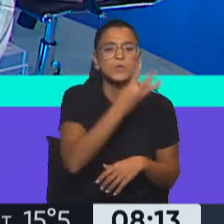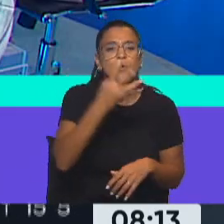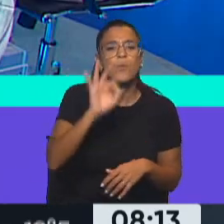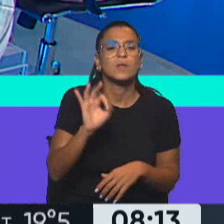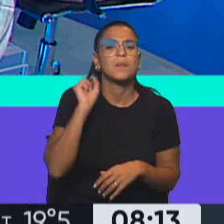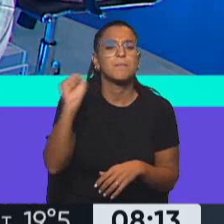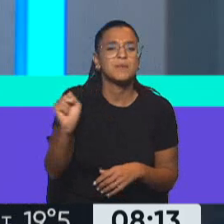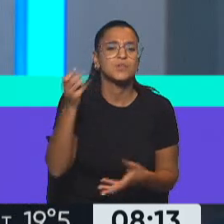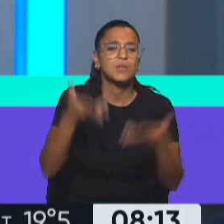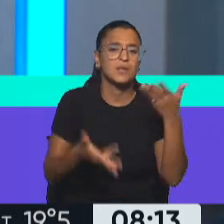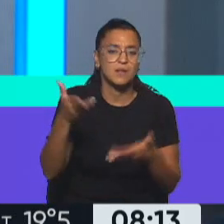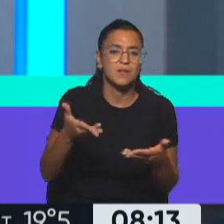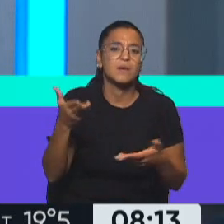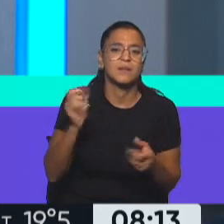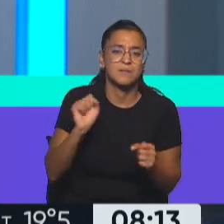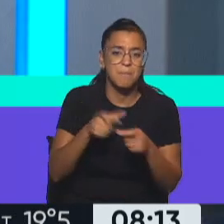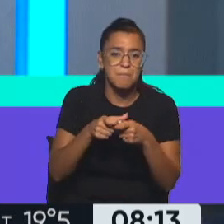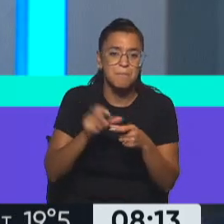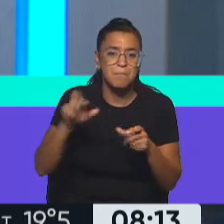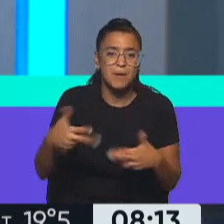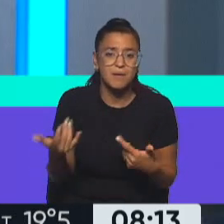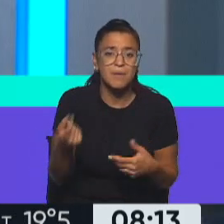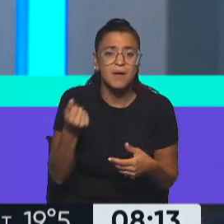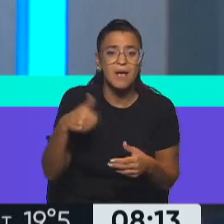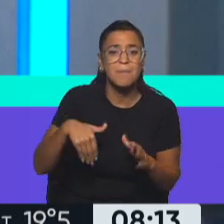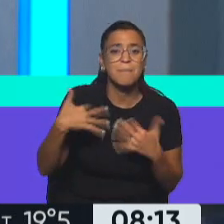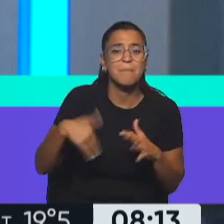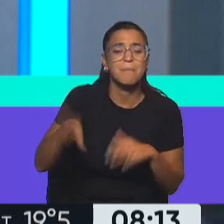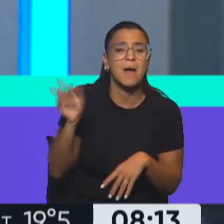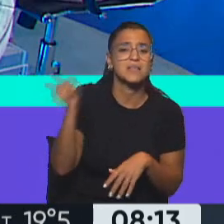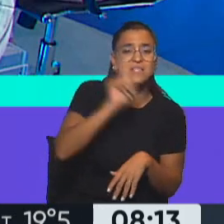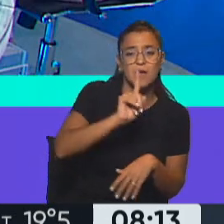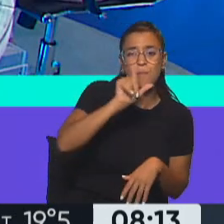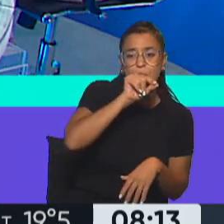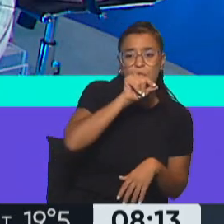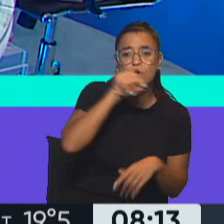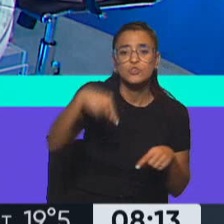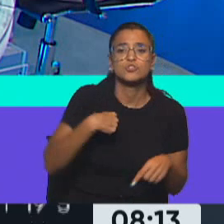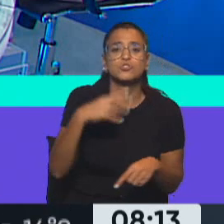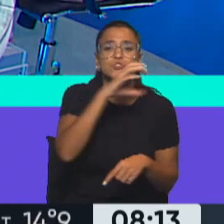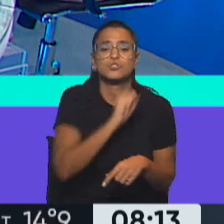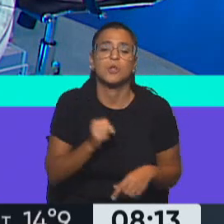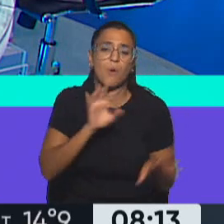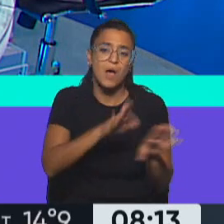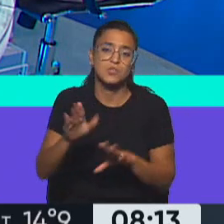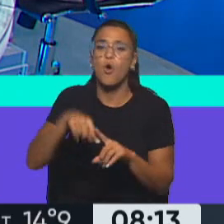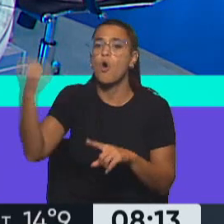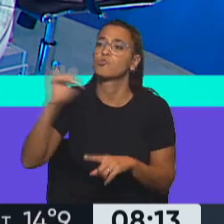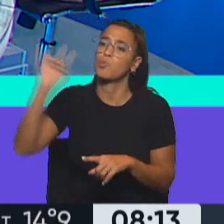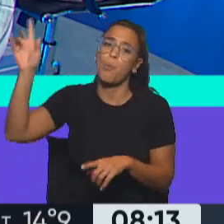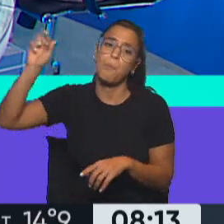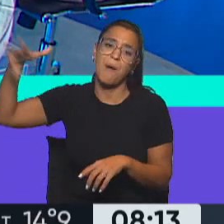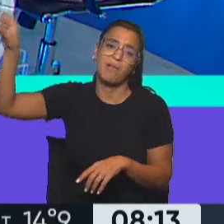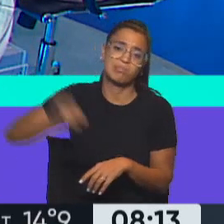440 pesos el kilo de figaza. Figacita. Está más caro que el pollo. Así que no, ahora cuando hacen asado, yo digo, yo llevo el asado y que otro ponga el pan. Claro, Que otro ponga el